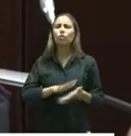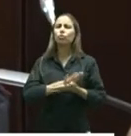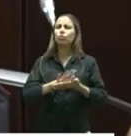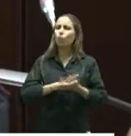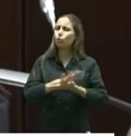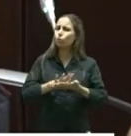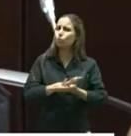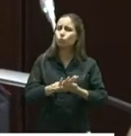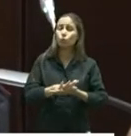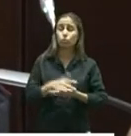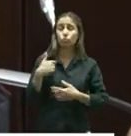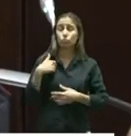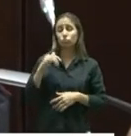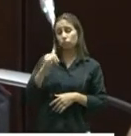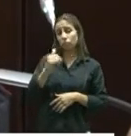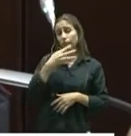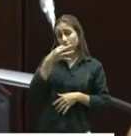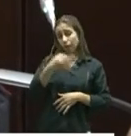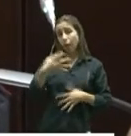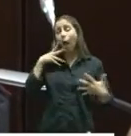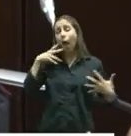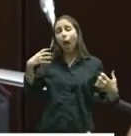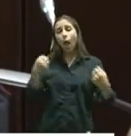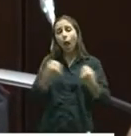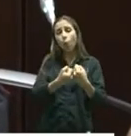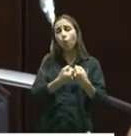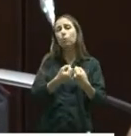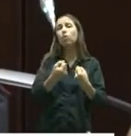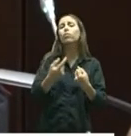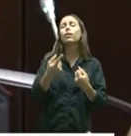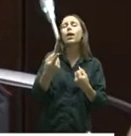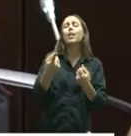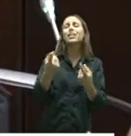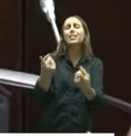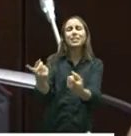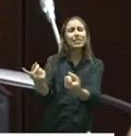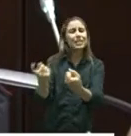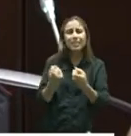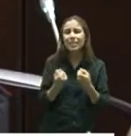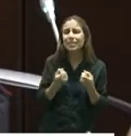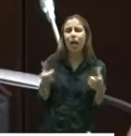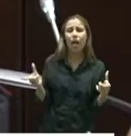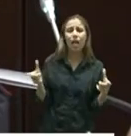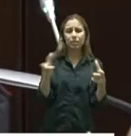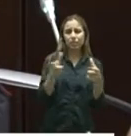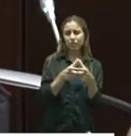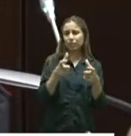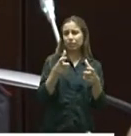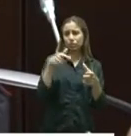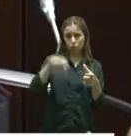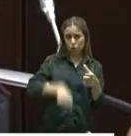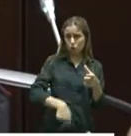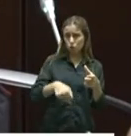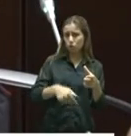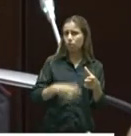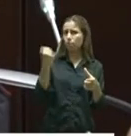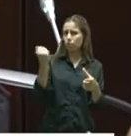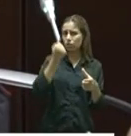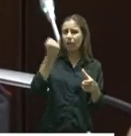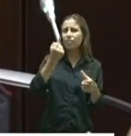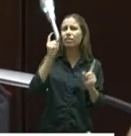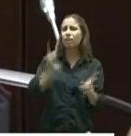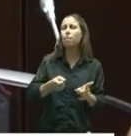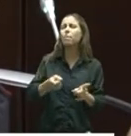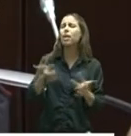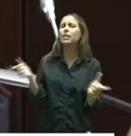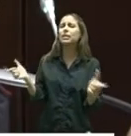Y coincidió también con lo que se planteó de la necesidad de que se convoque una sesión extraordinaria para discutir las medidas nacionales que claramente van a tener impacto acá